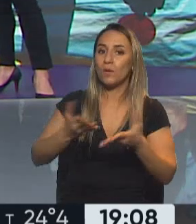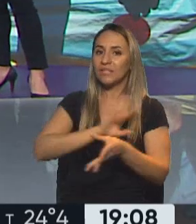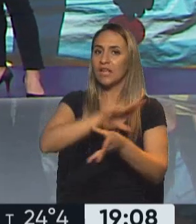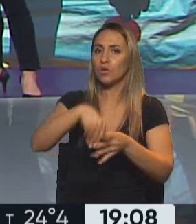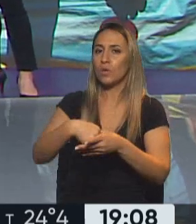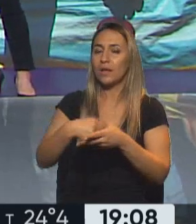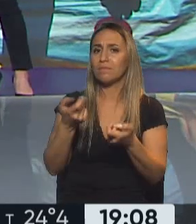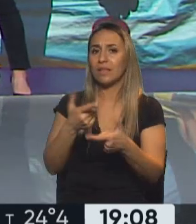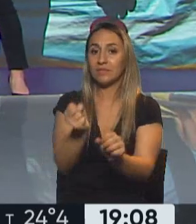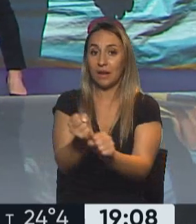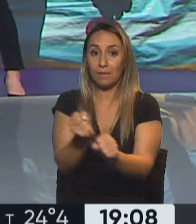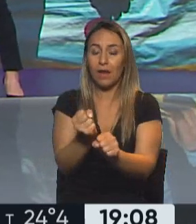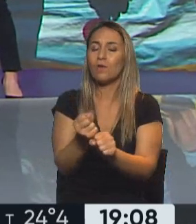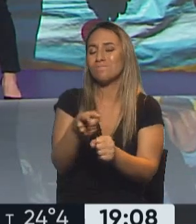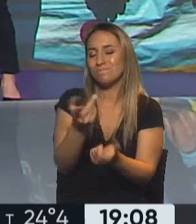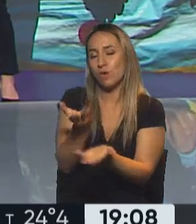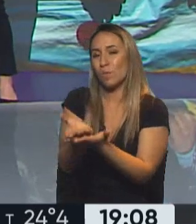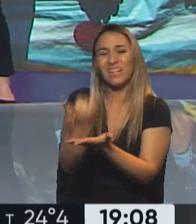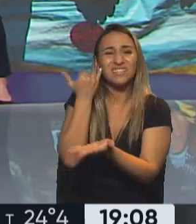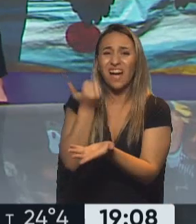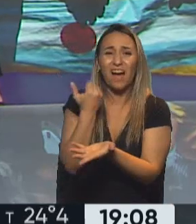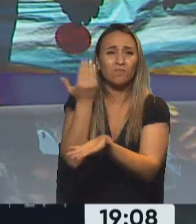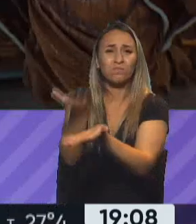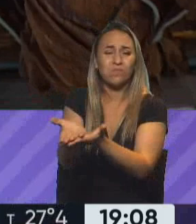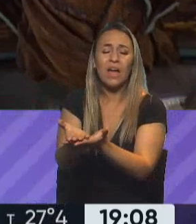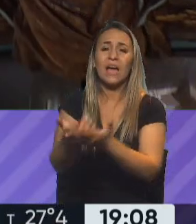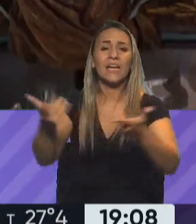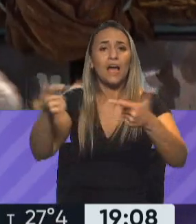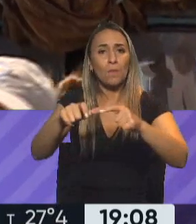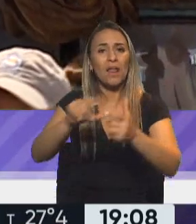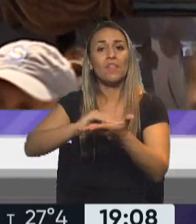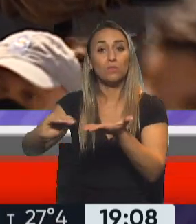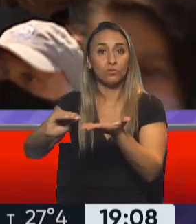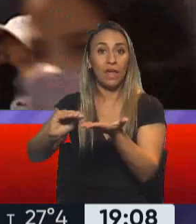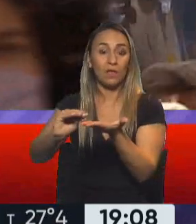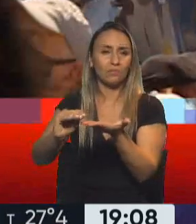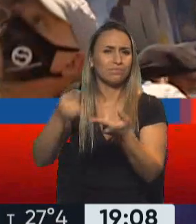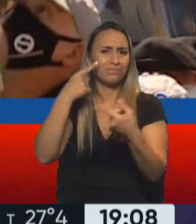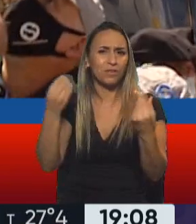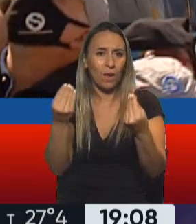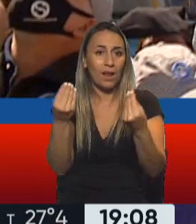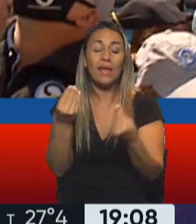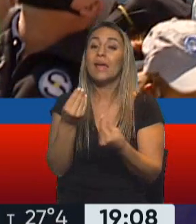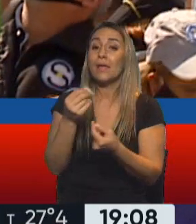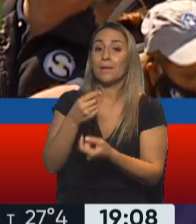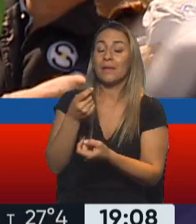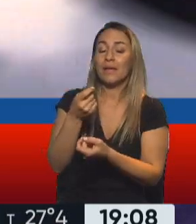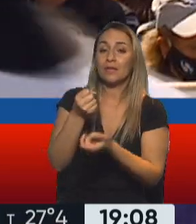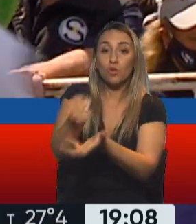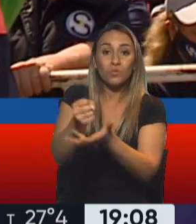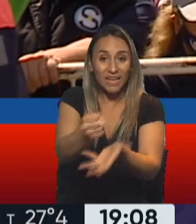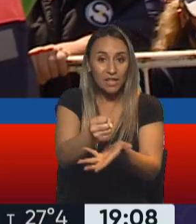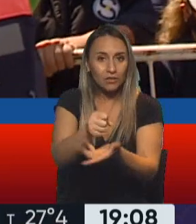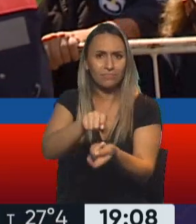de esta propuesta que ya está presentada en la Cámara de Diputados para convertir los planes sociales en empleo genuino en el